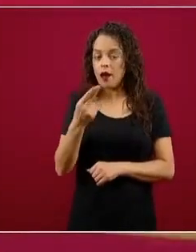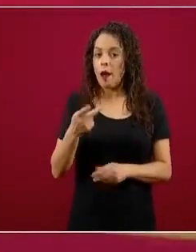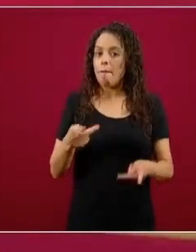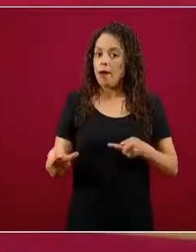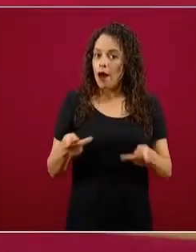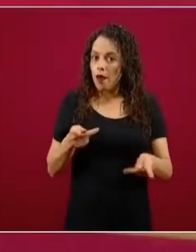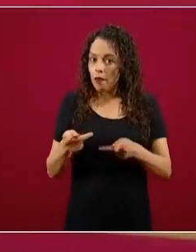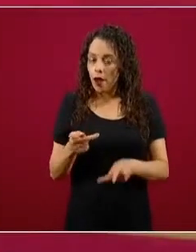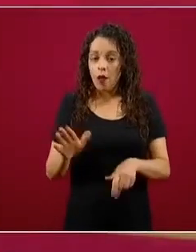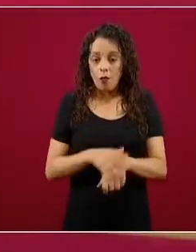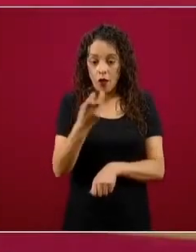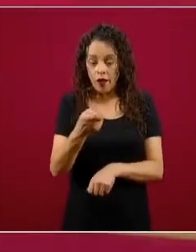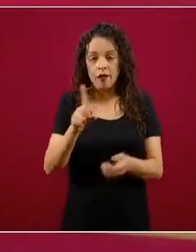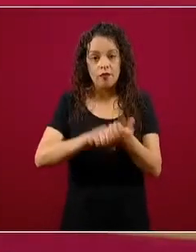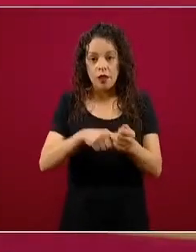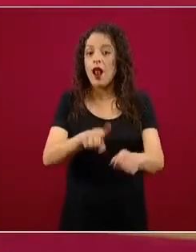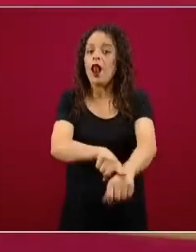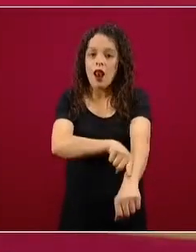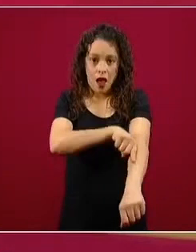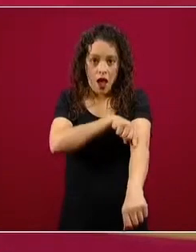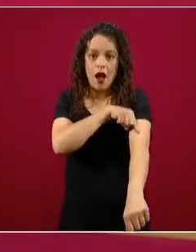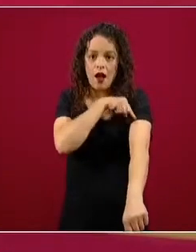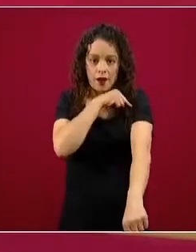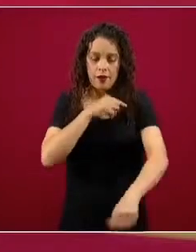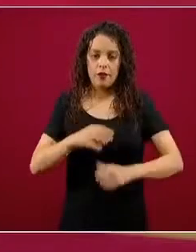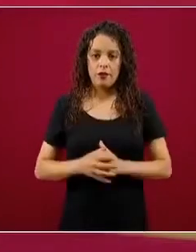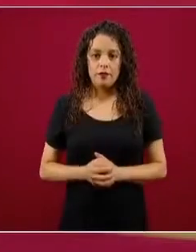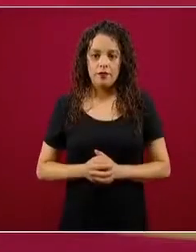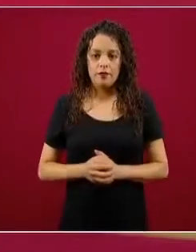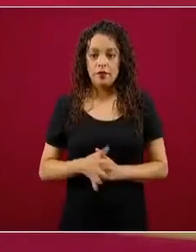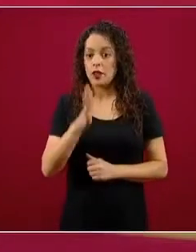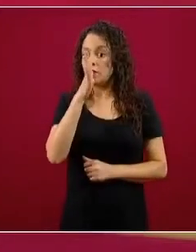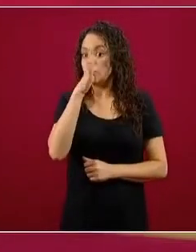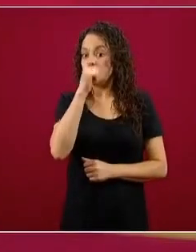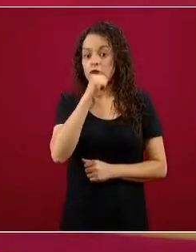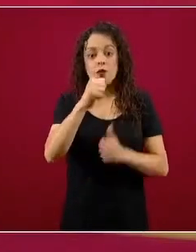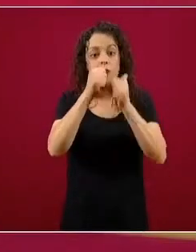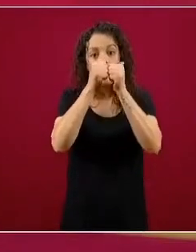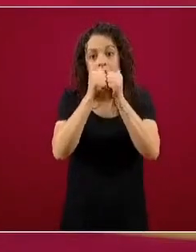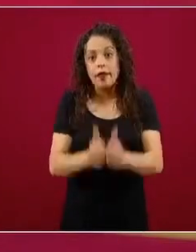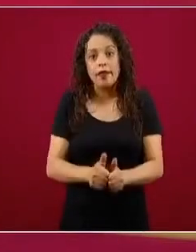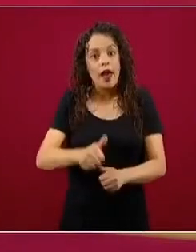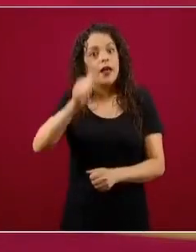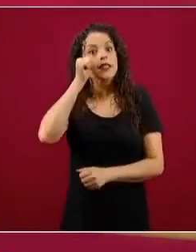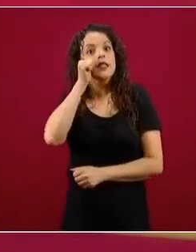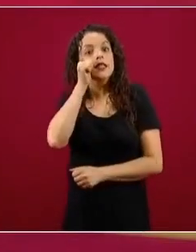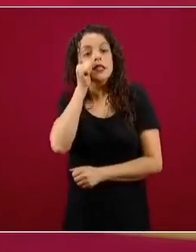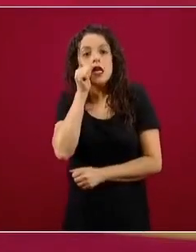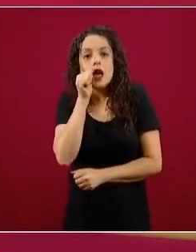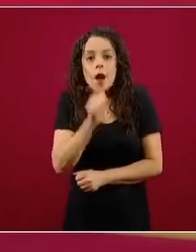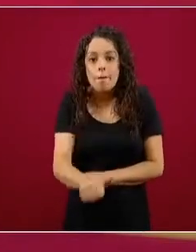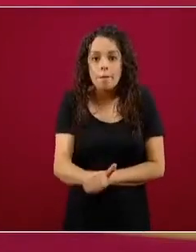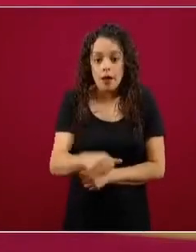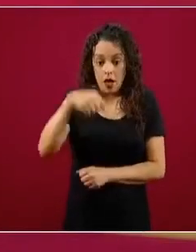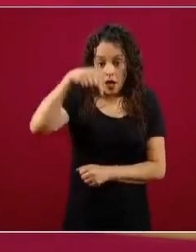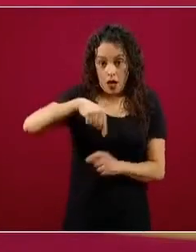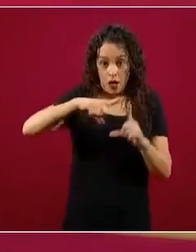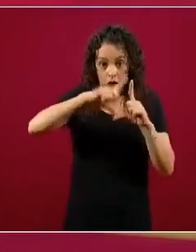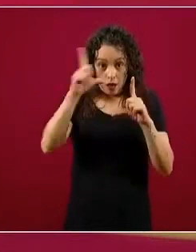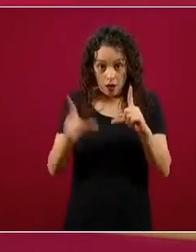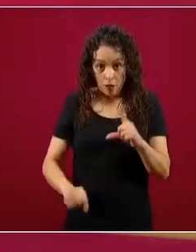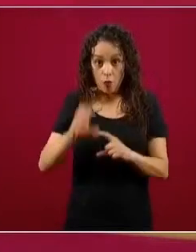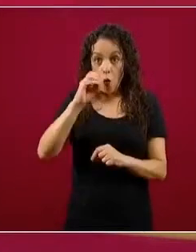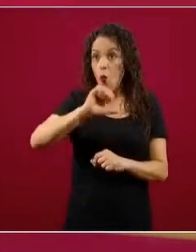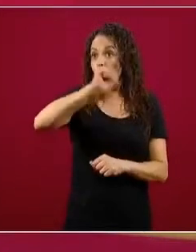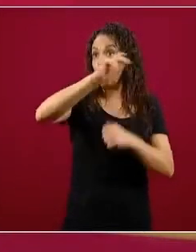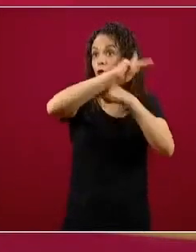mucho, no podemos estar perpetuamente con ni el país ni los demás países cerrados